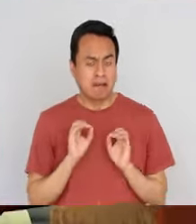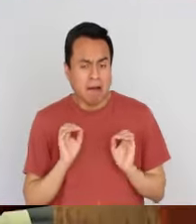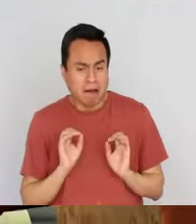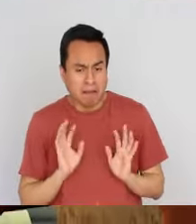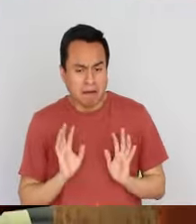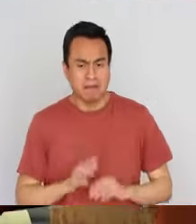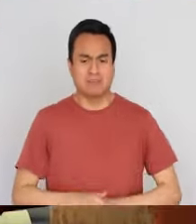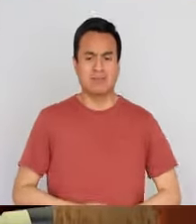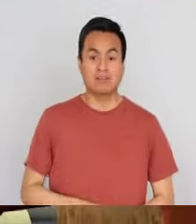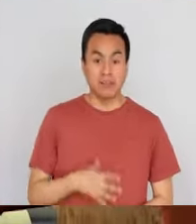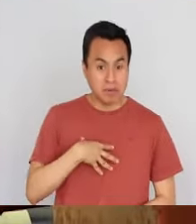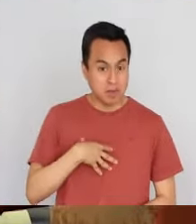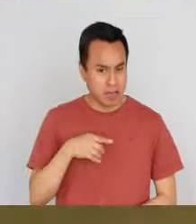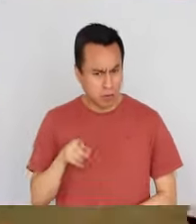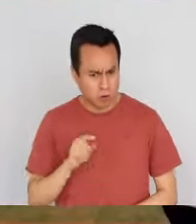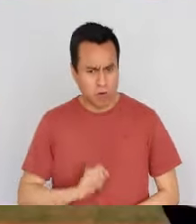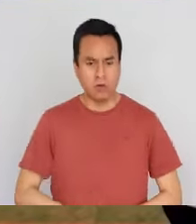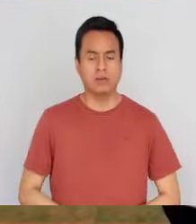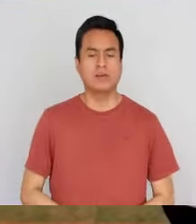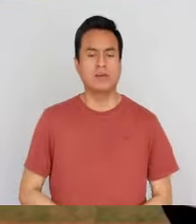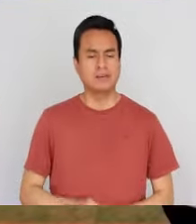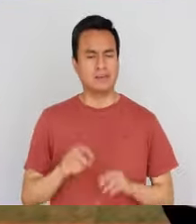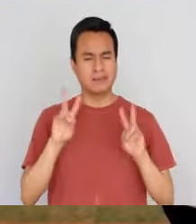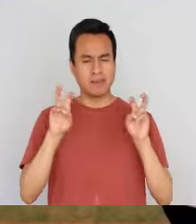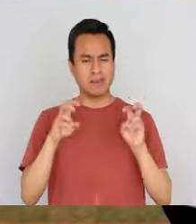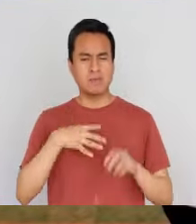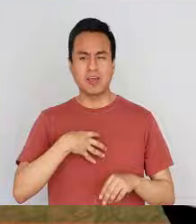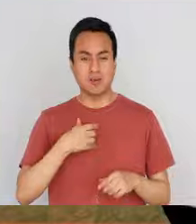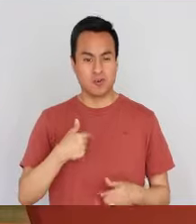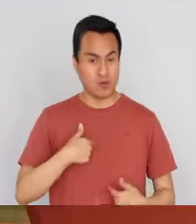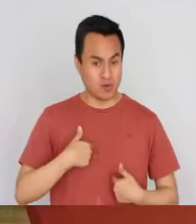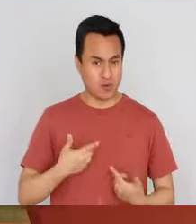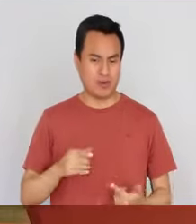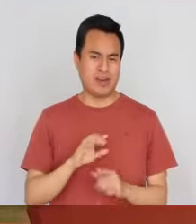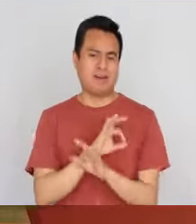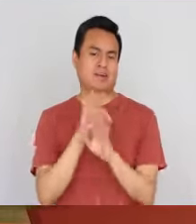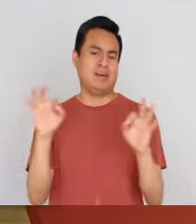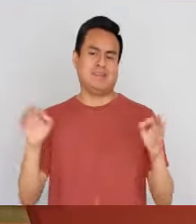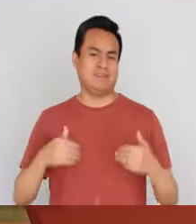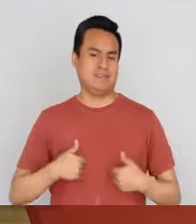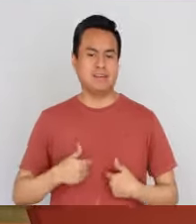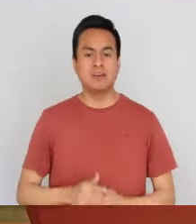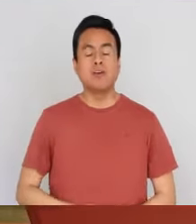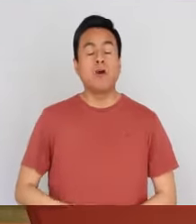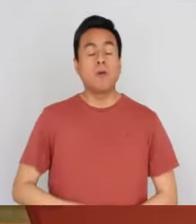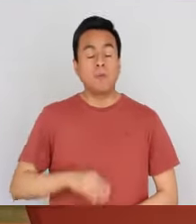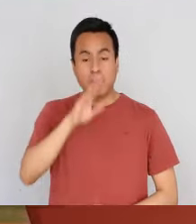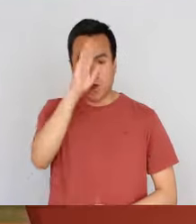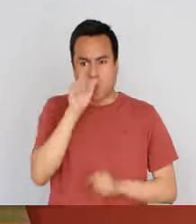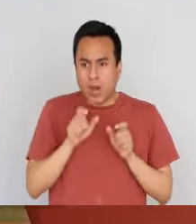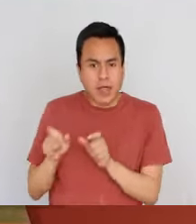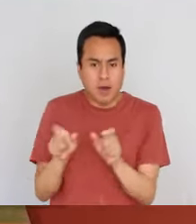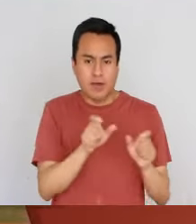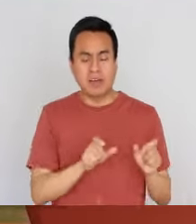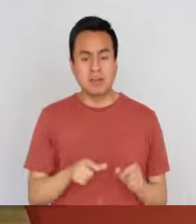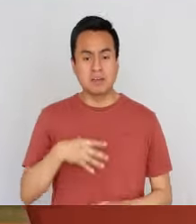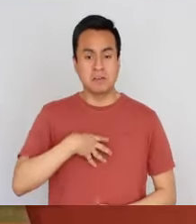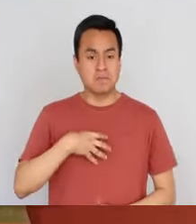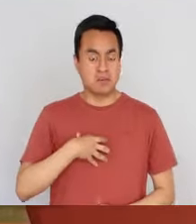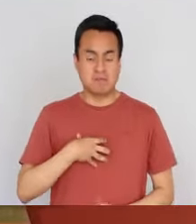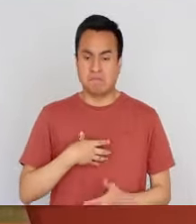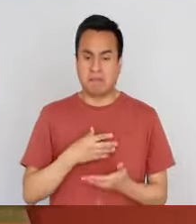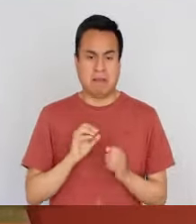¡Nada! ¿Tienes miedo? ¿Qué? ¿Miedo yo? ¡Jamás! Soy un perro guardián que no le teme